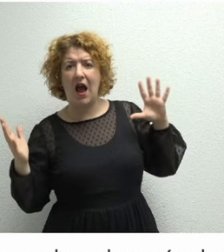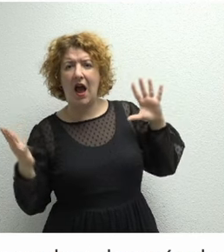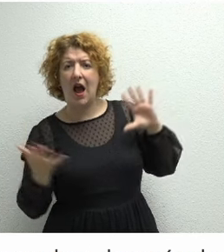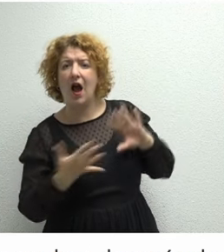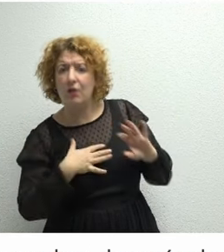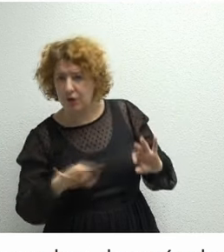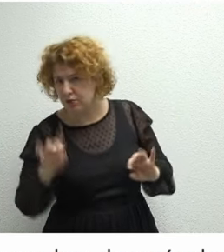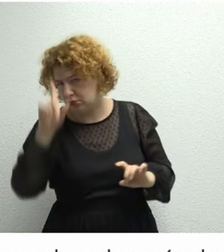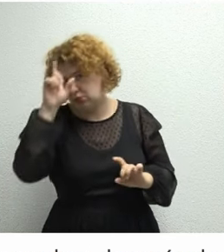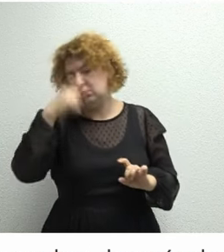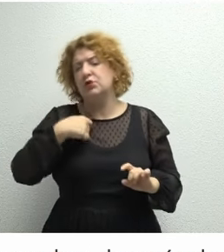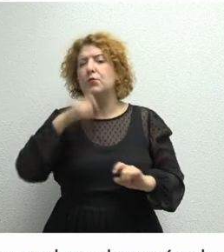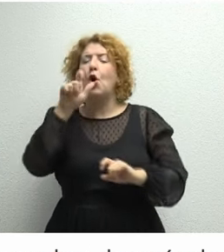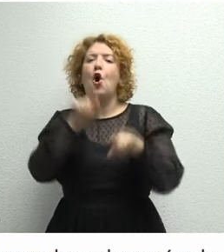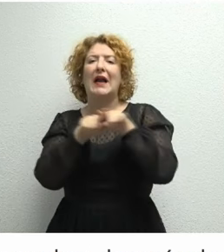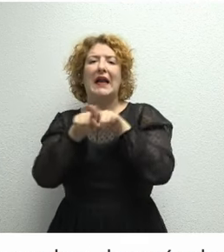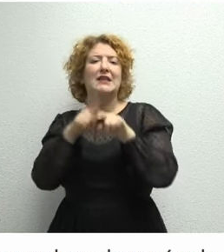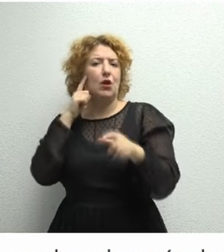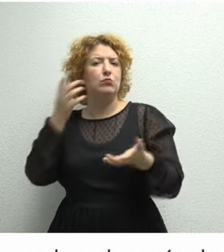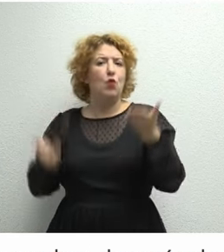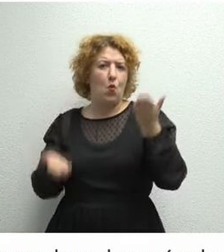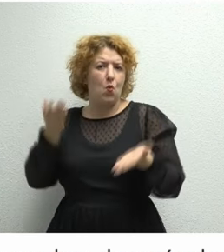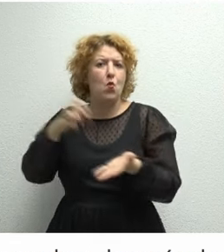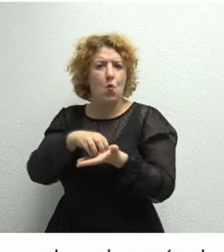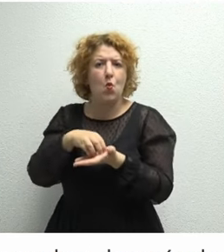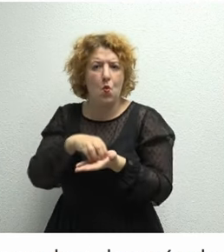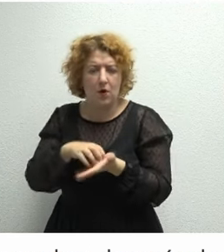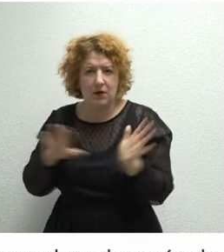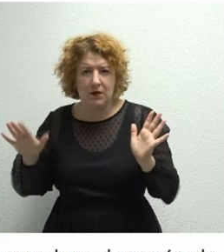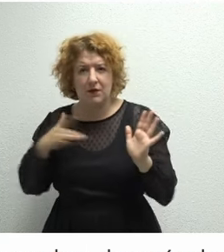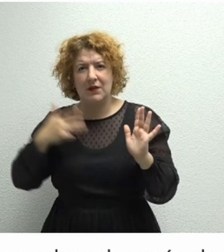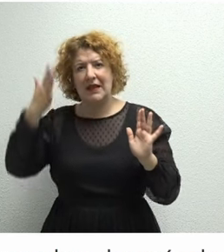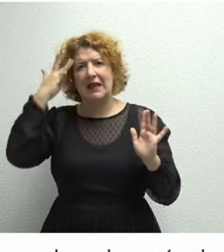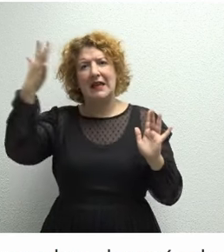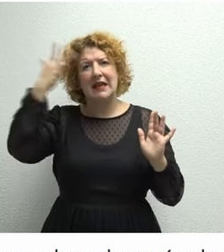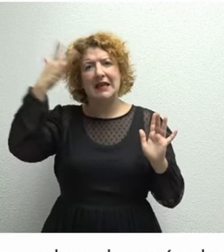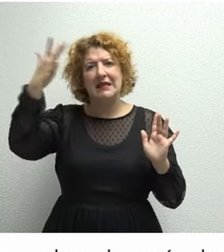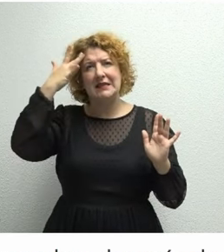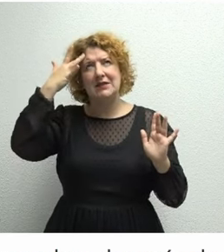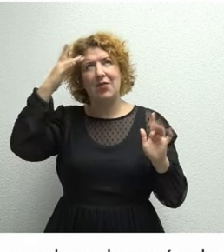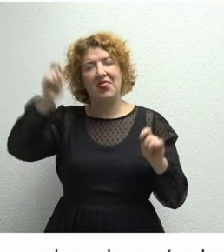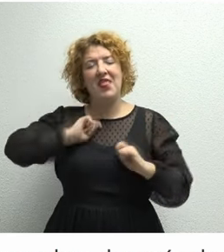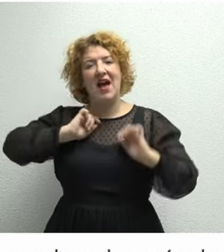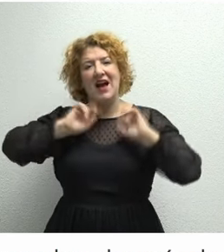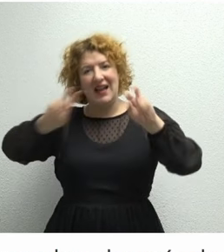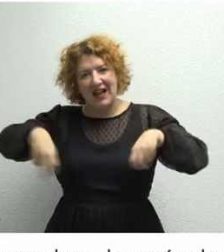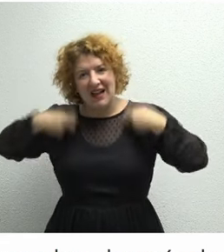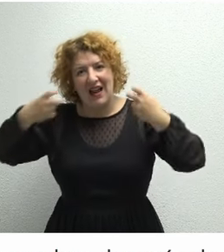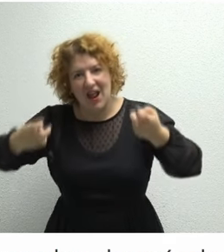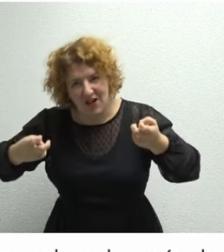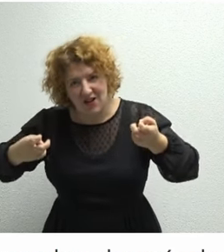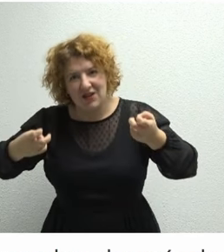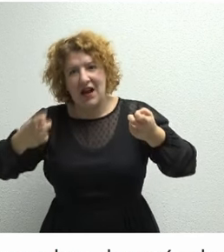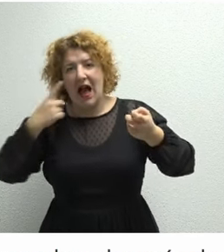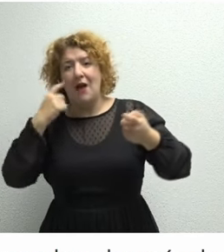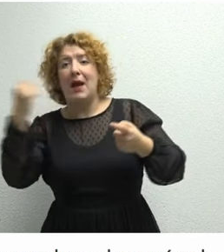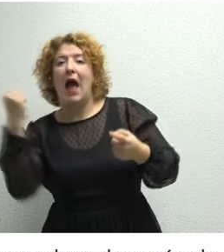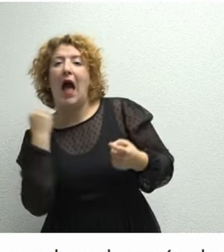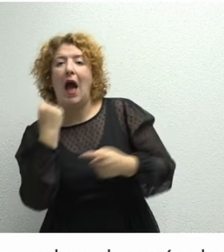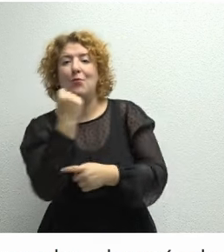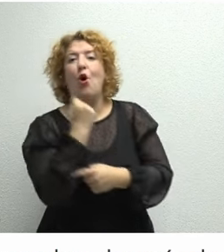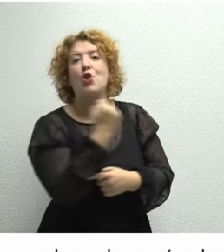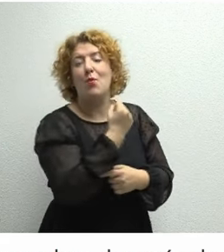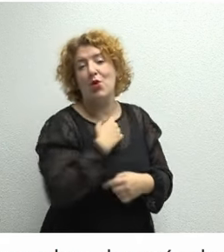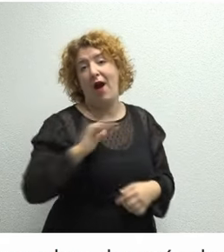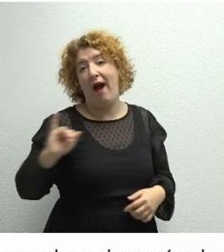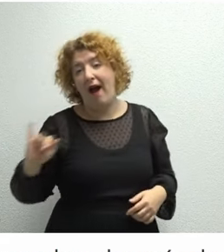crítico yo me voy otra vez con la ilusión un poco renovada a ver si tengo también apoyo pero a día